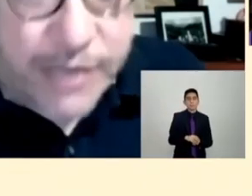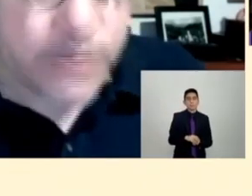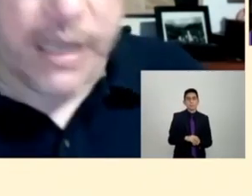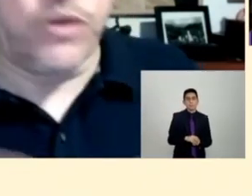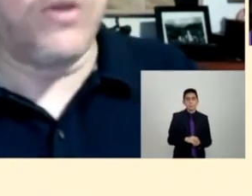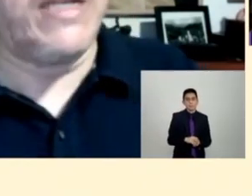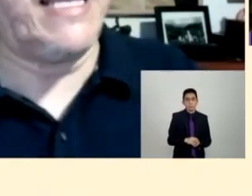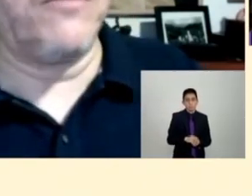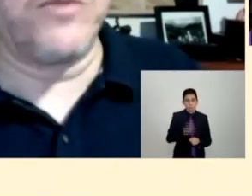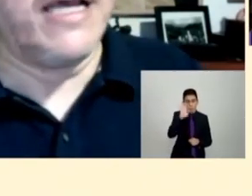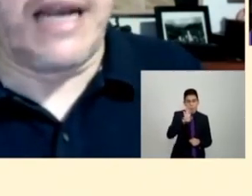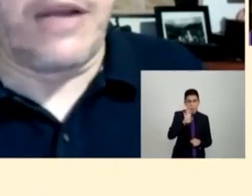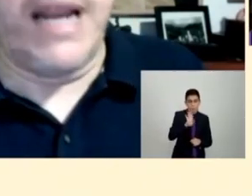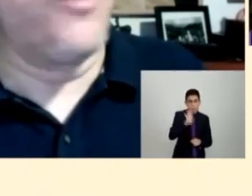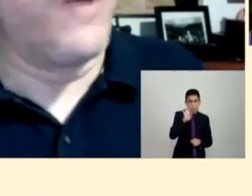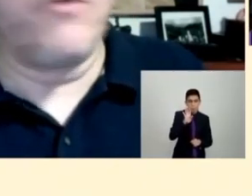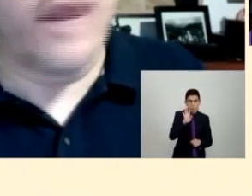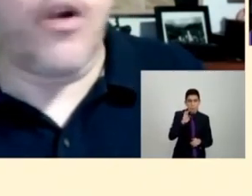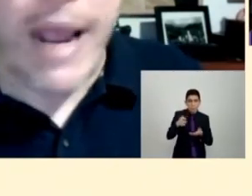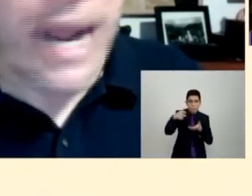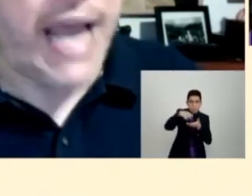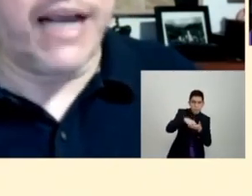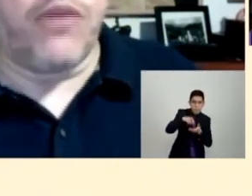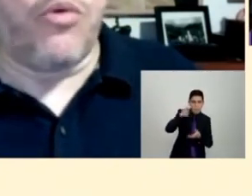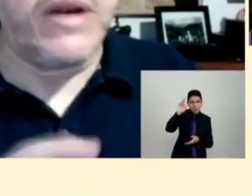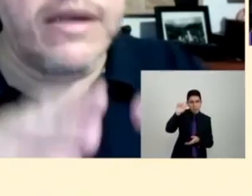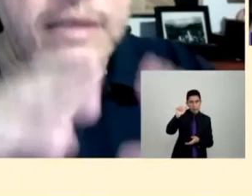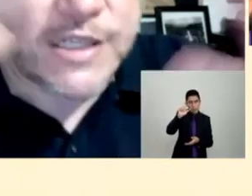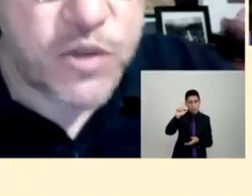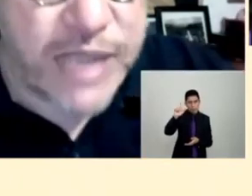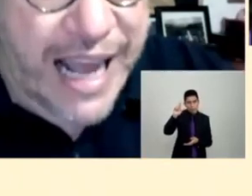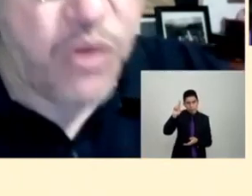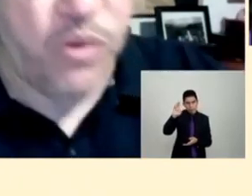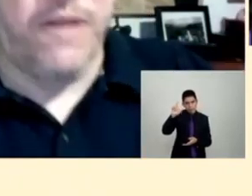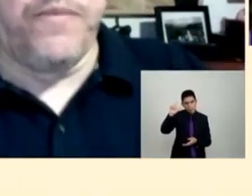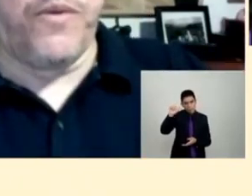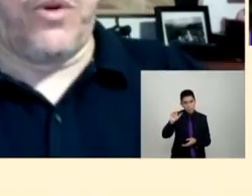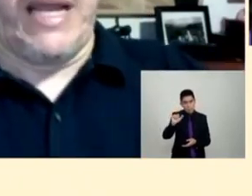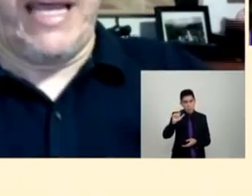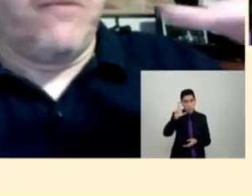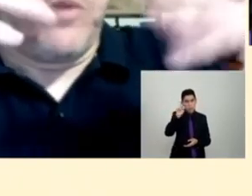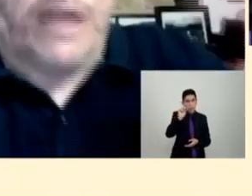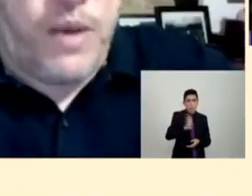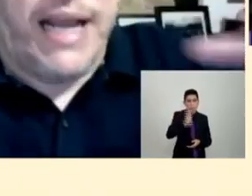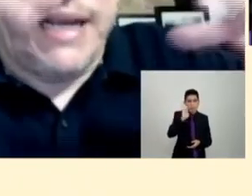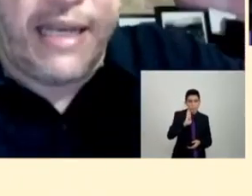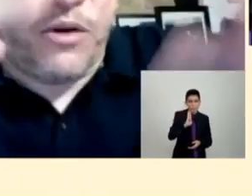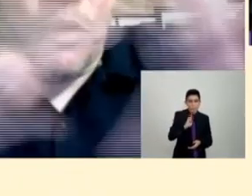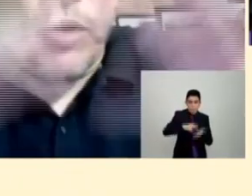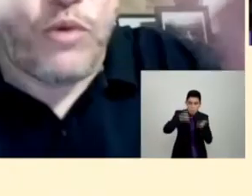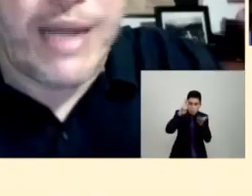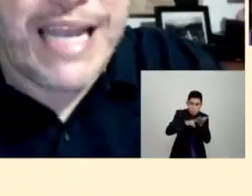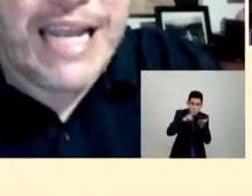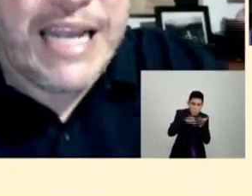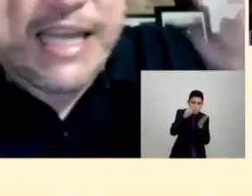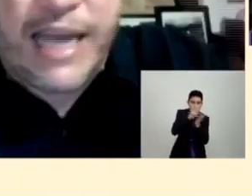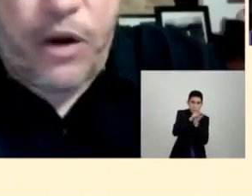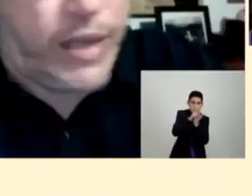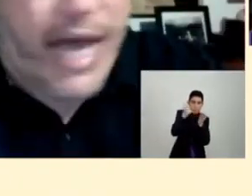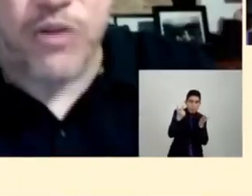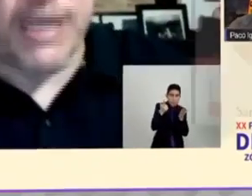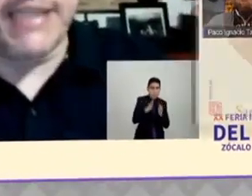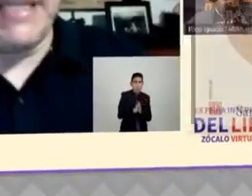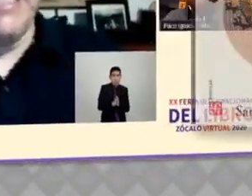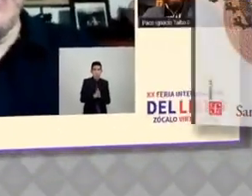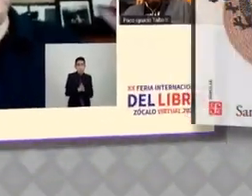que de rodillas. O sea, nosotros leíamos, Rayuela no era una novela, era como un texto sagrado. Nosotros leíamos Rayuela como en un atril